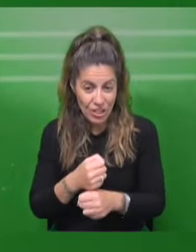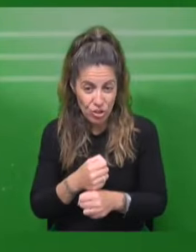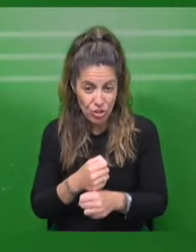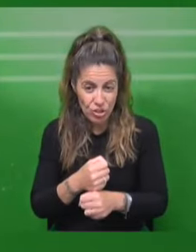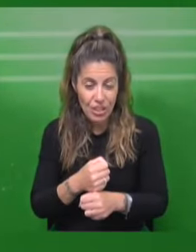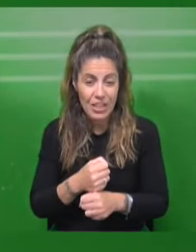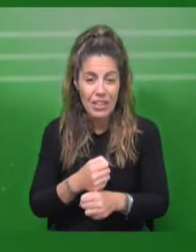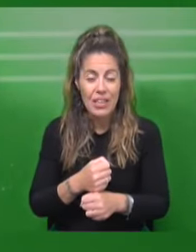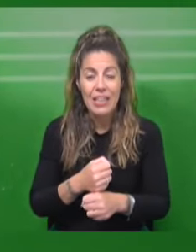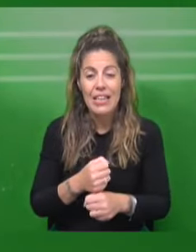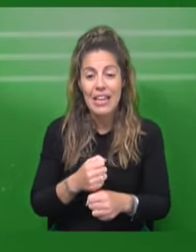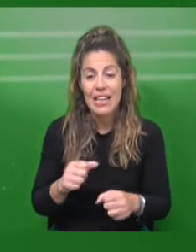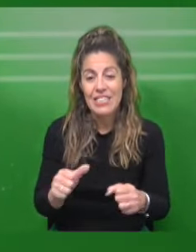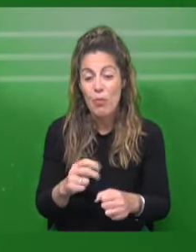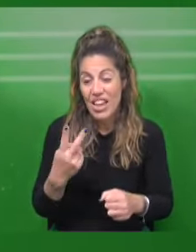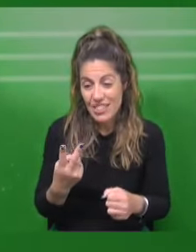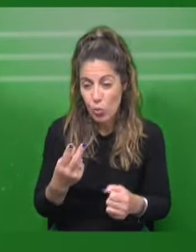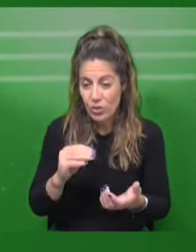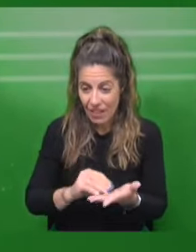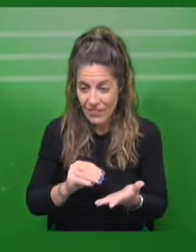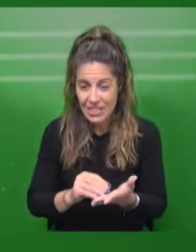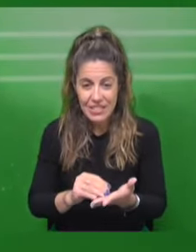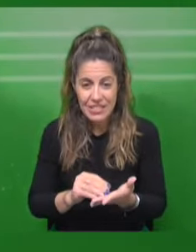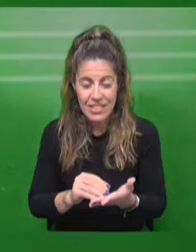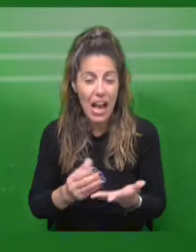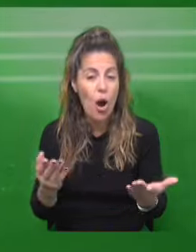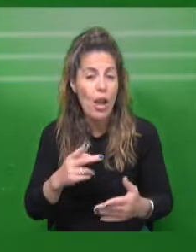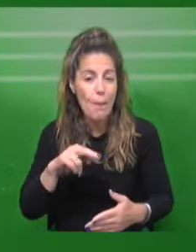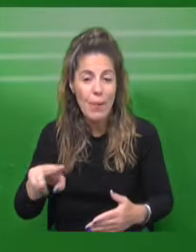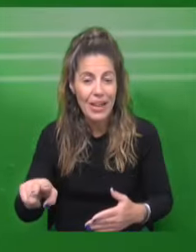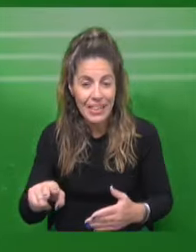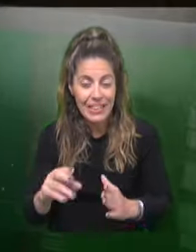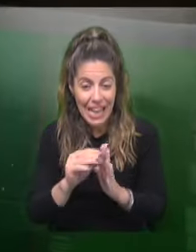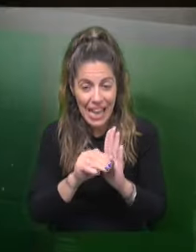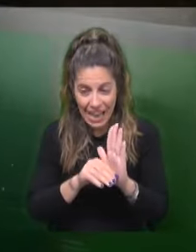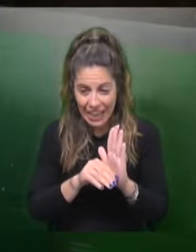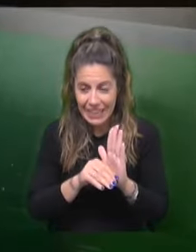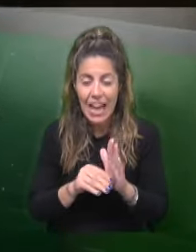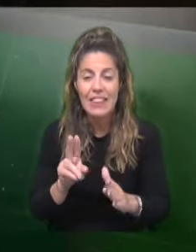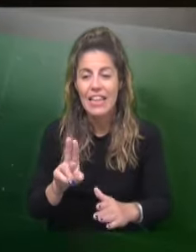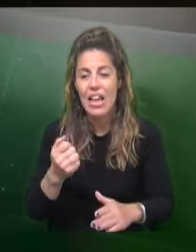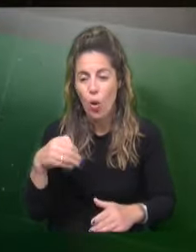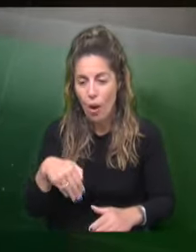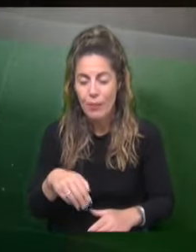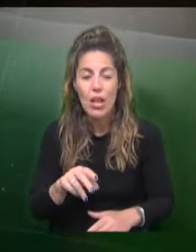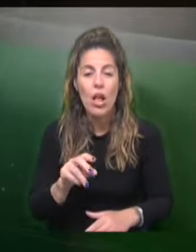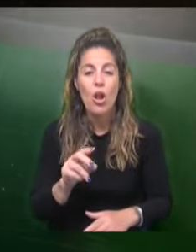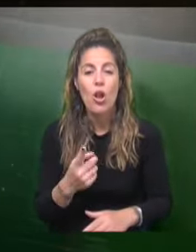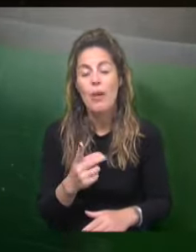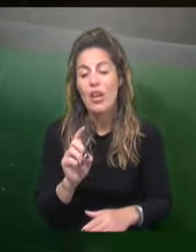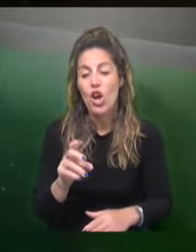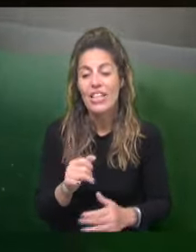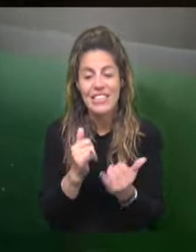la segunda edición vamos a pasar a tener este permanente en la agenda de la wam en la primera quincena de mayo de cada